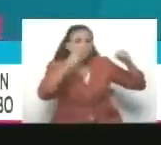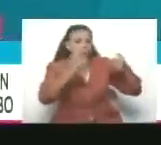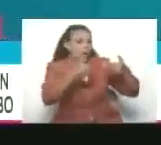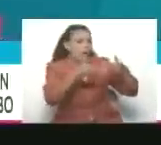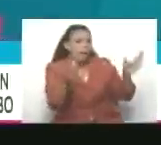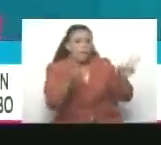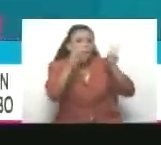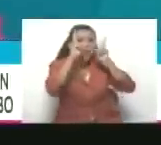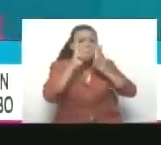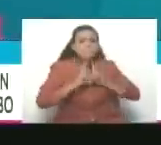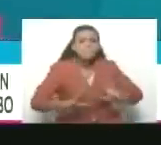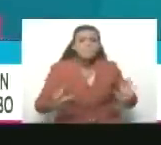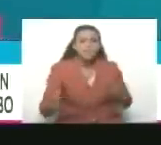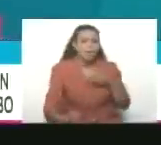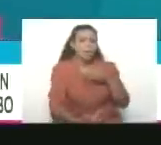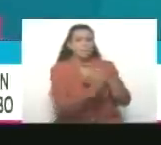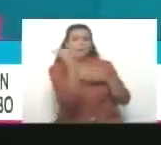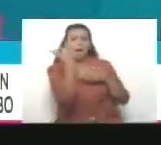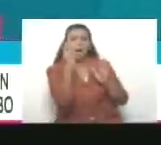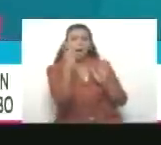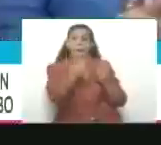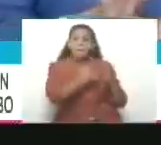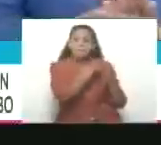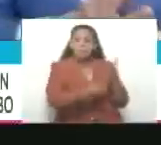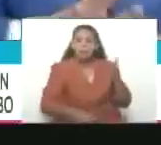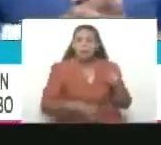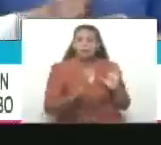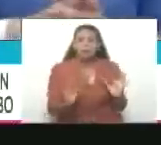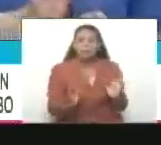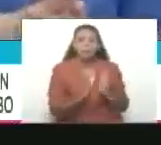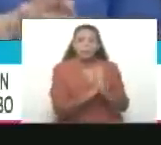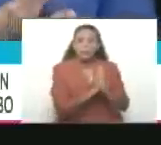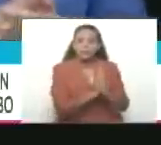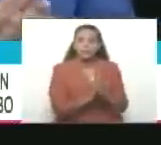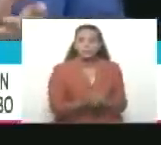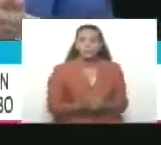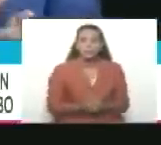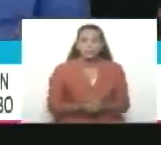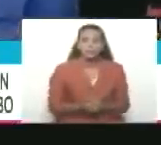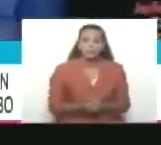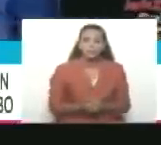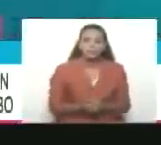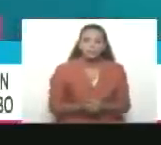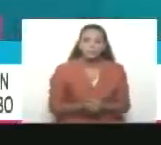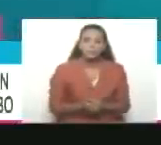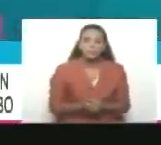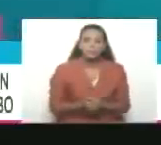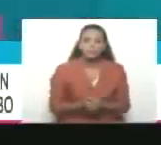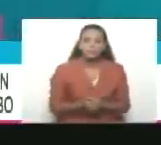criminal de esas sanciones contra Venezuela